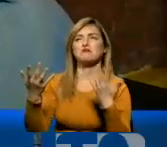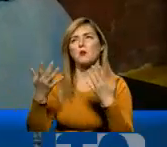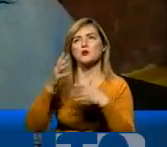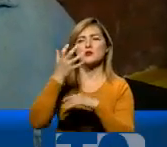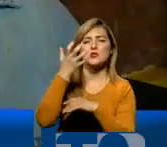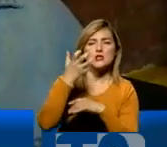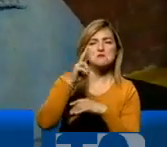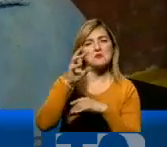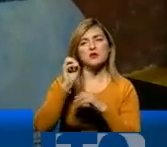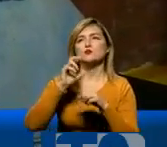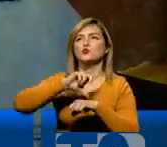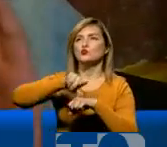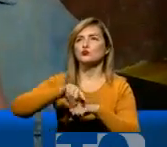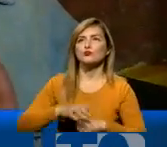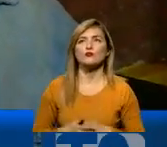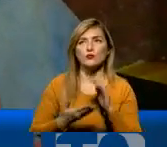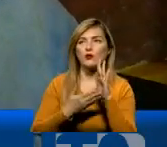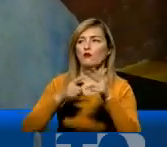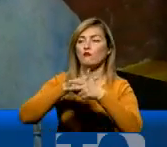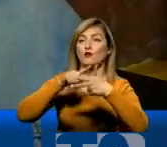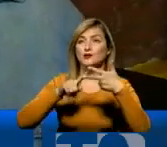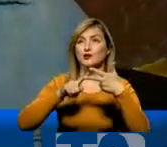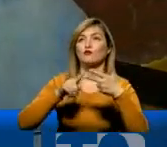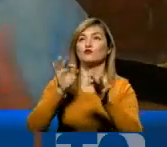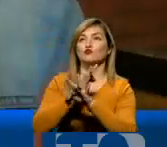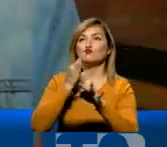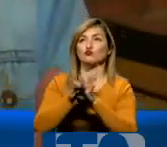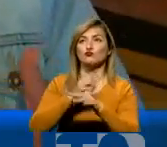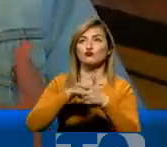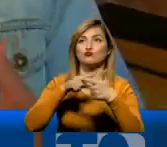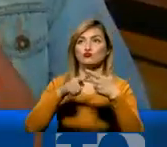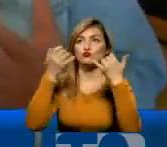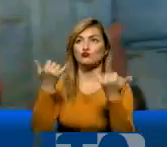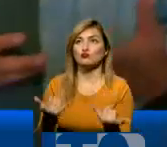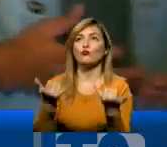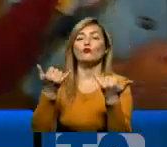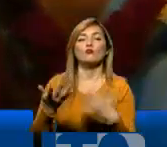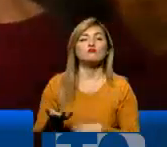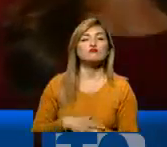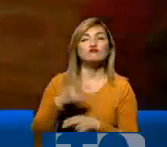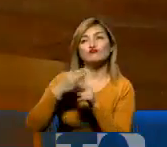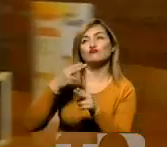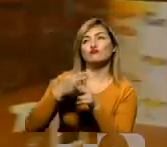alrededor de 15 a 20 minutos. Tenemos tres funciones por obra y esta temporada les ofrecemos la obra que